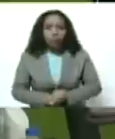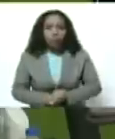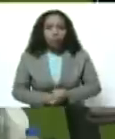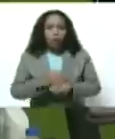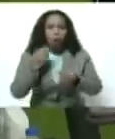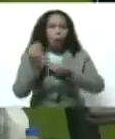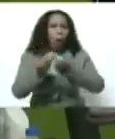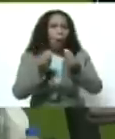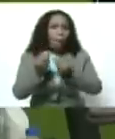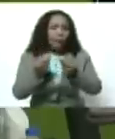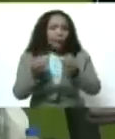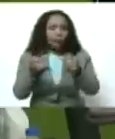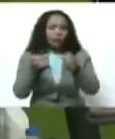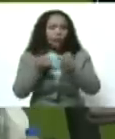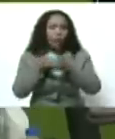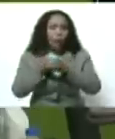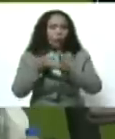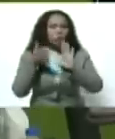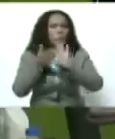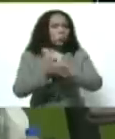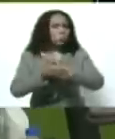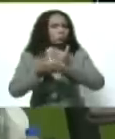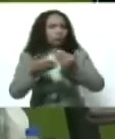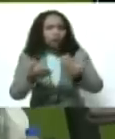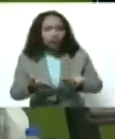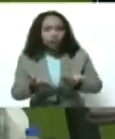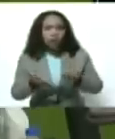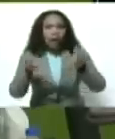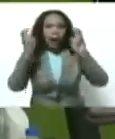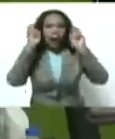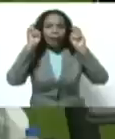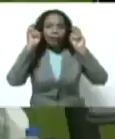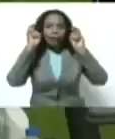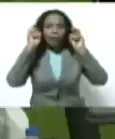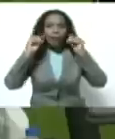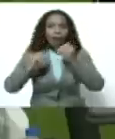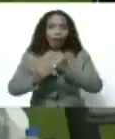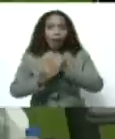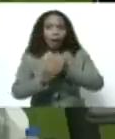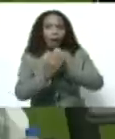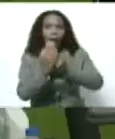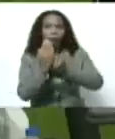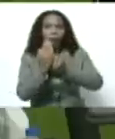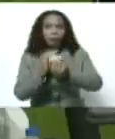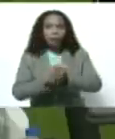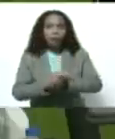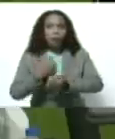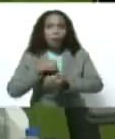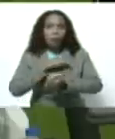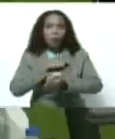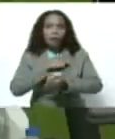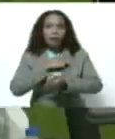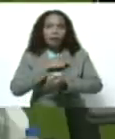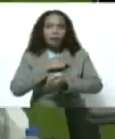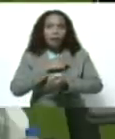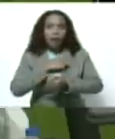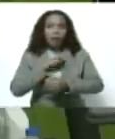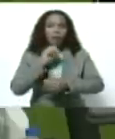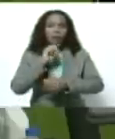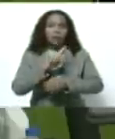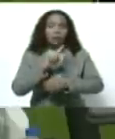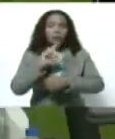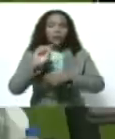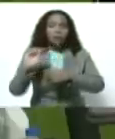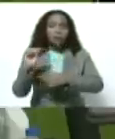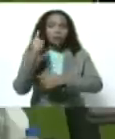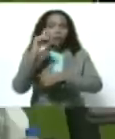como agrupación, sobre todo respecto en el respecto del ALBA. Nuestra 21ª cumbre de jefes de